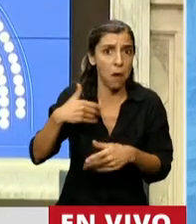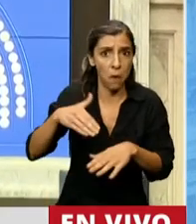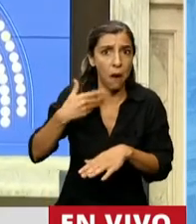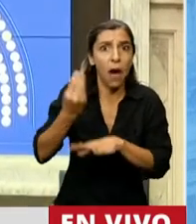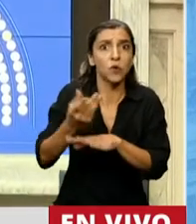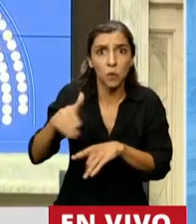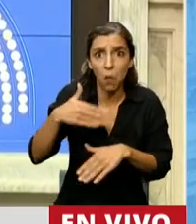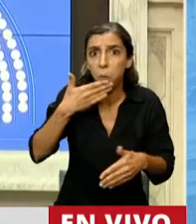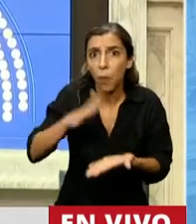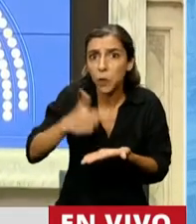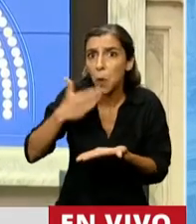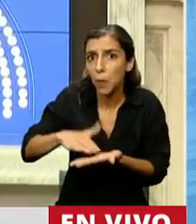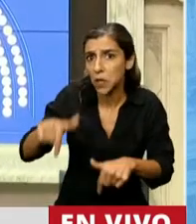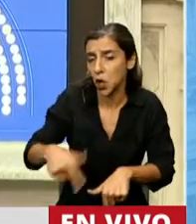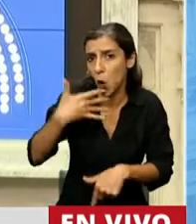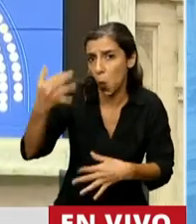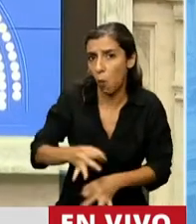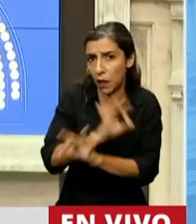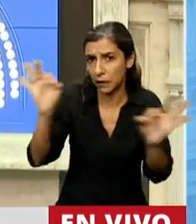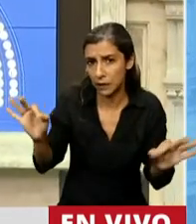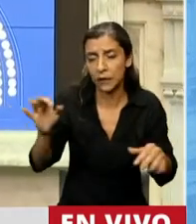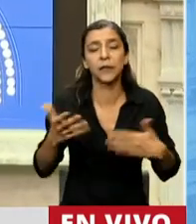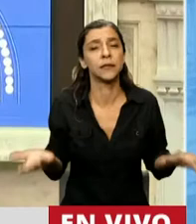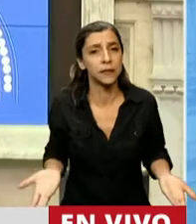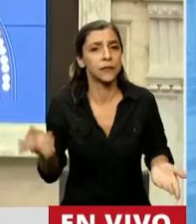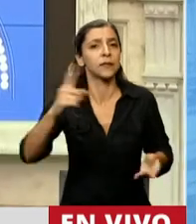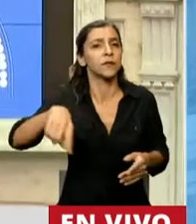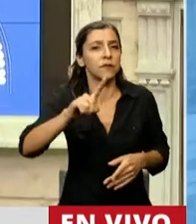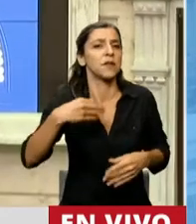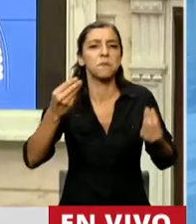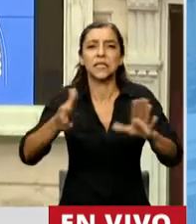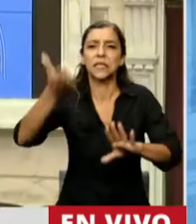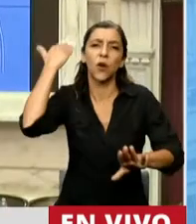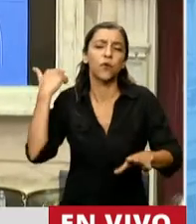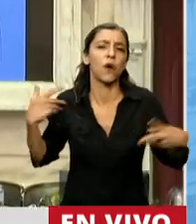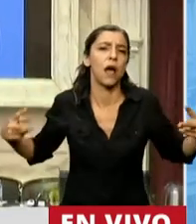es que a poco de ponerse el traje de oficialismo, iniciaron